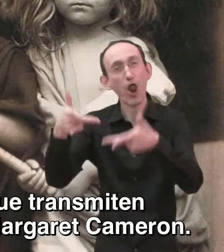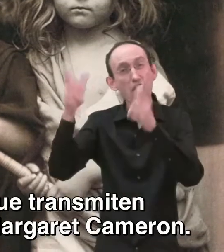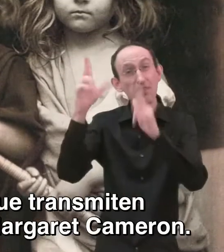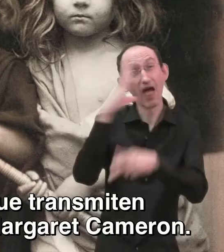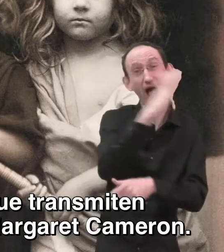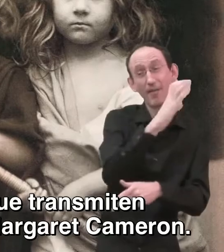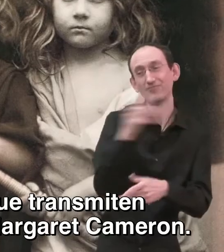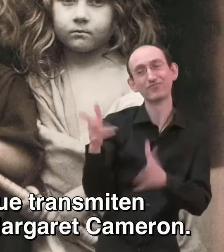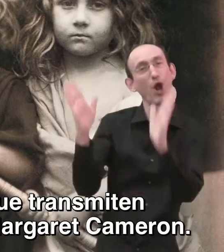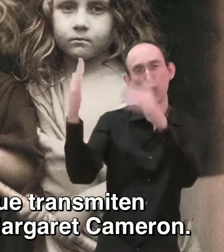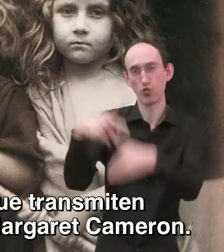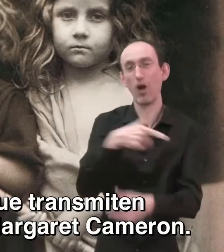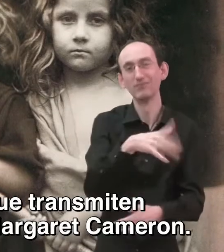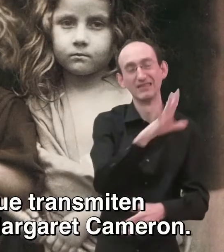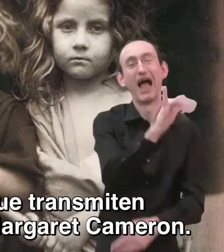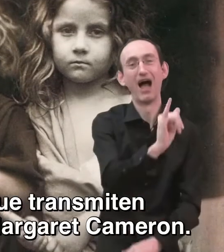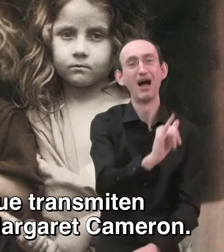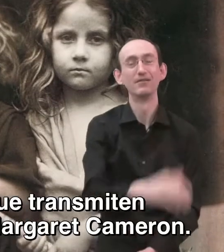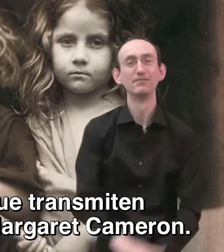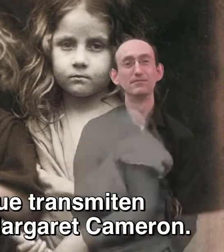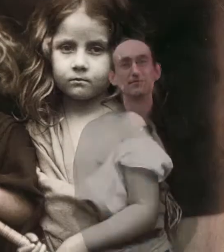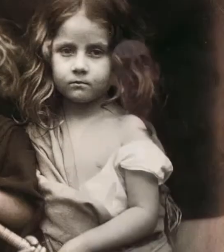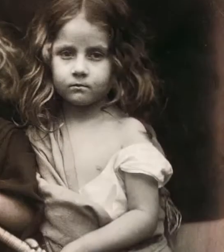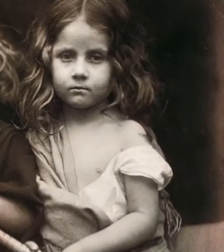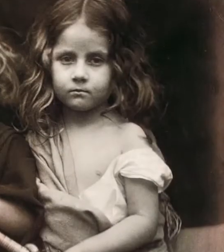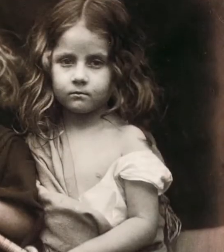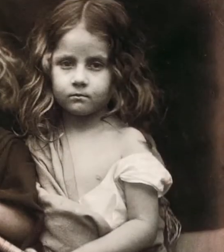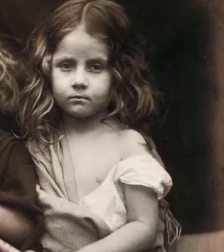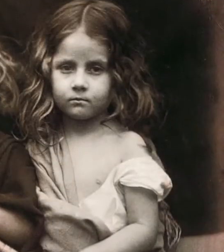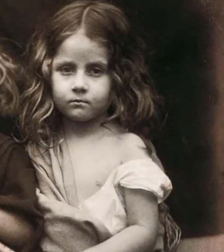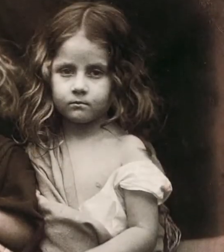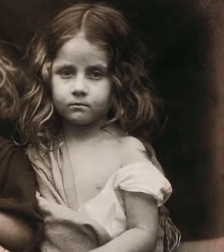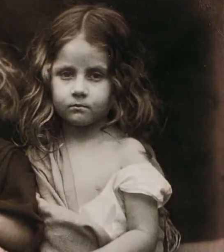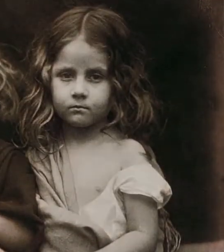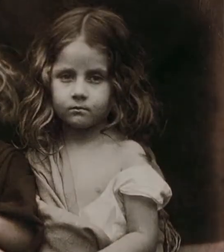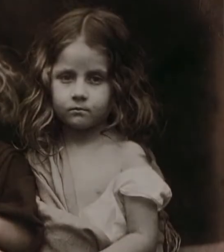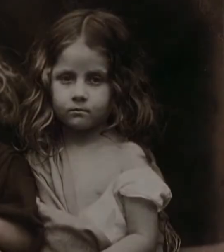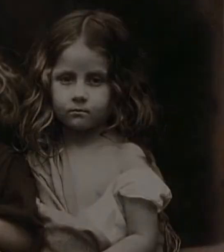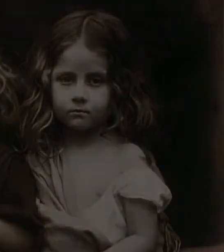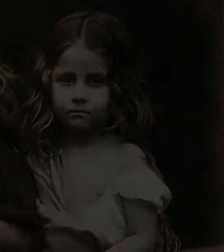que transmiten las fotografías de Julia Margaret Cameron.